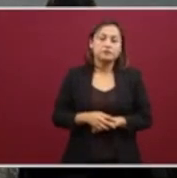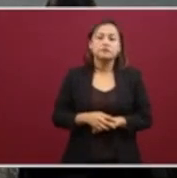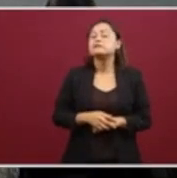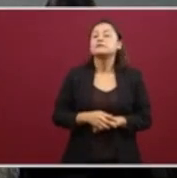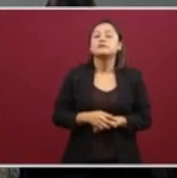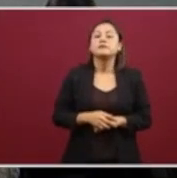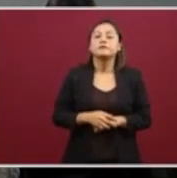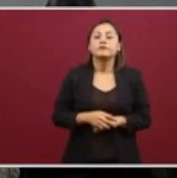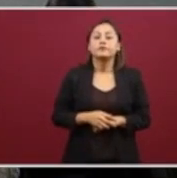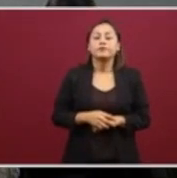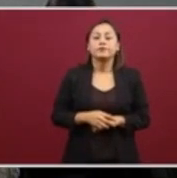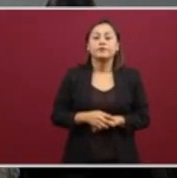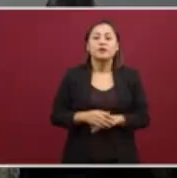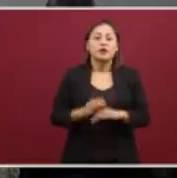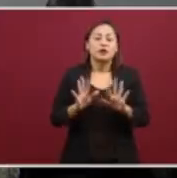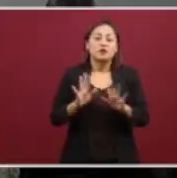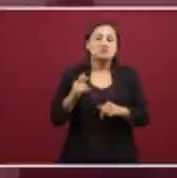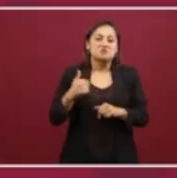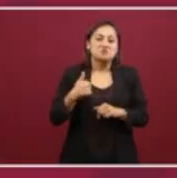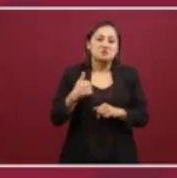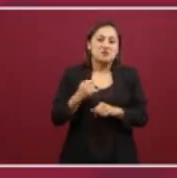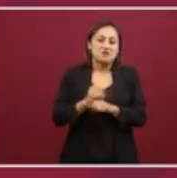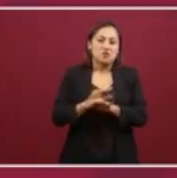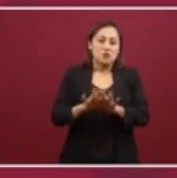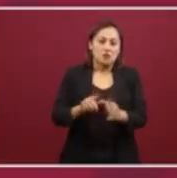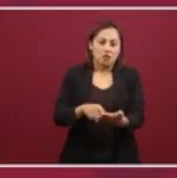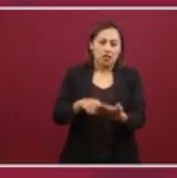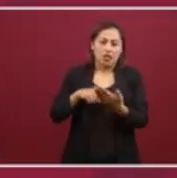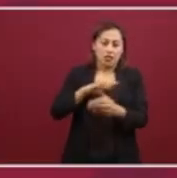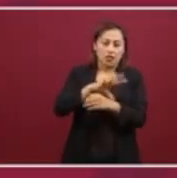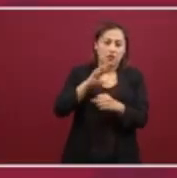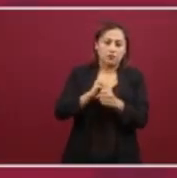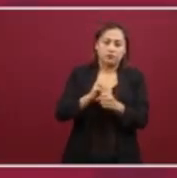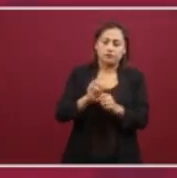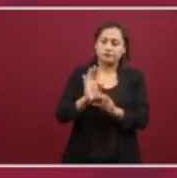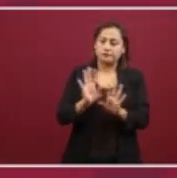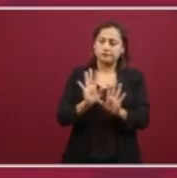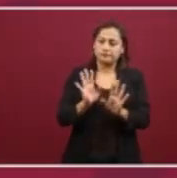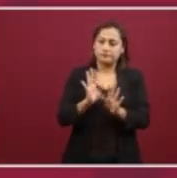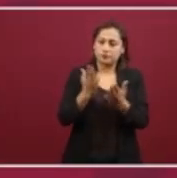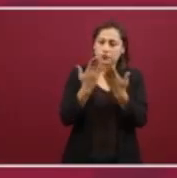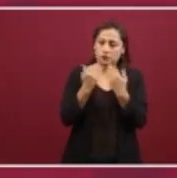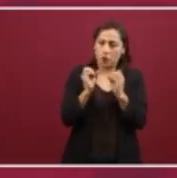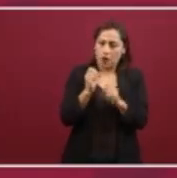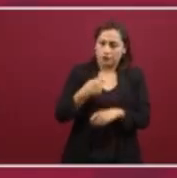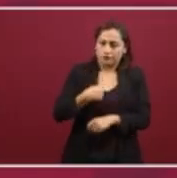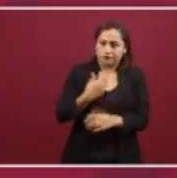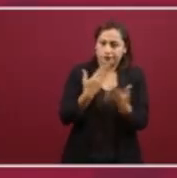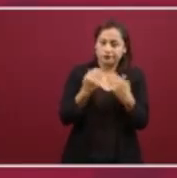tengo información sobre eso. Él va a